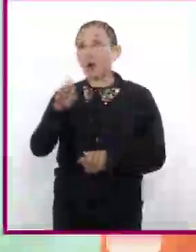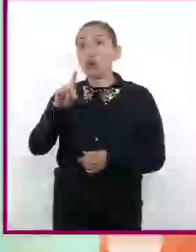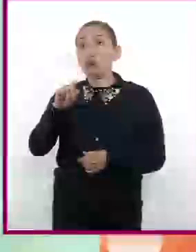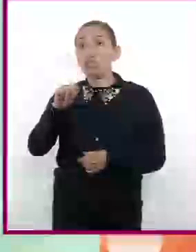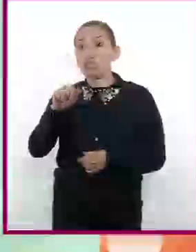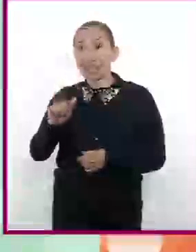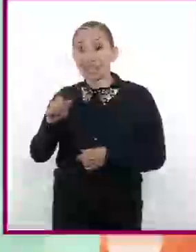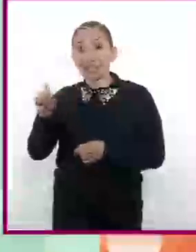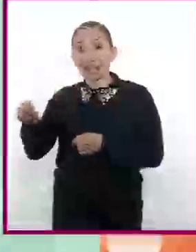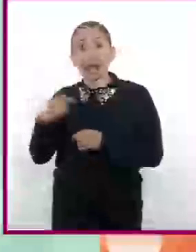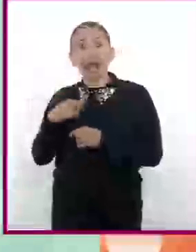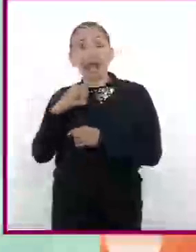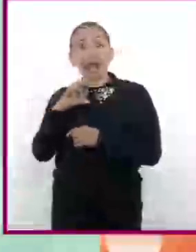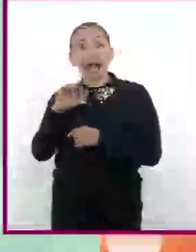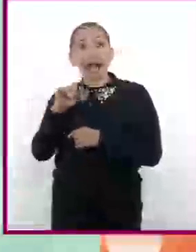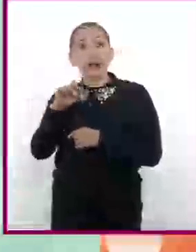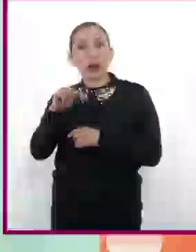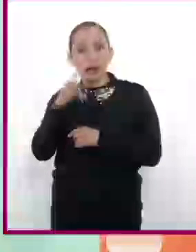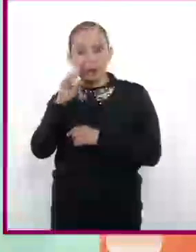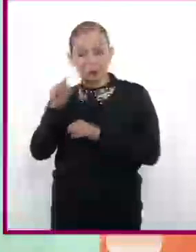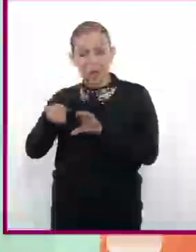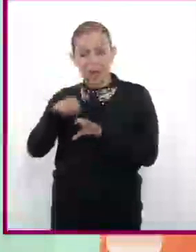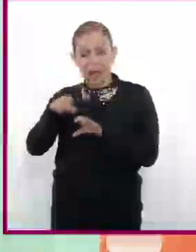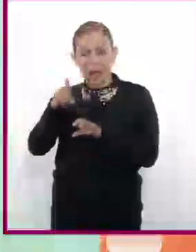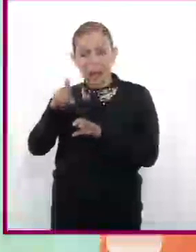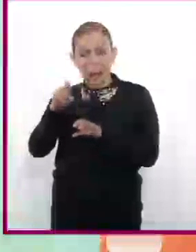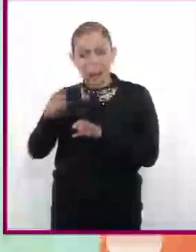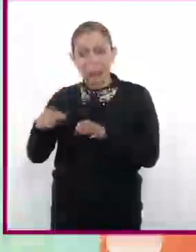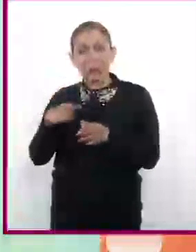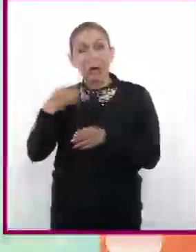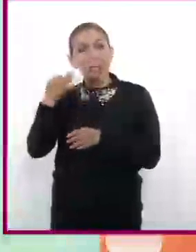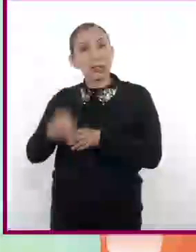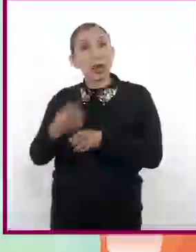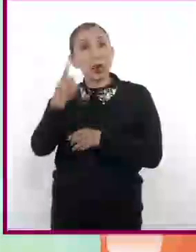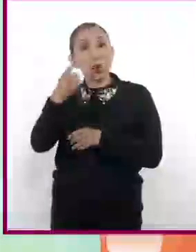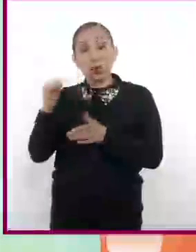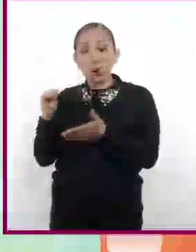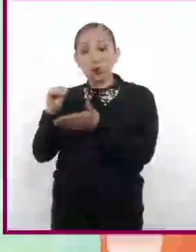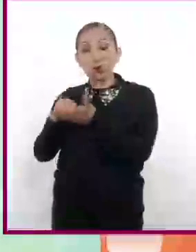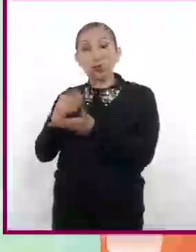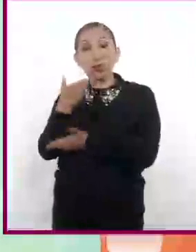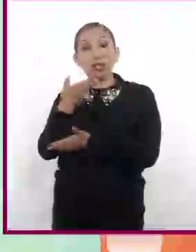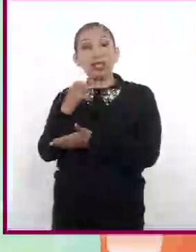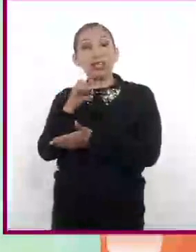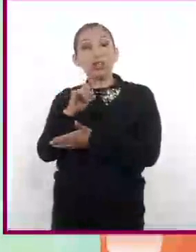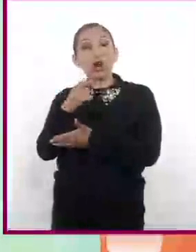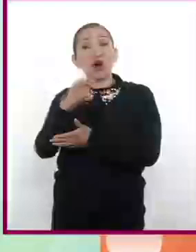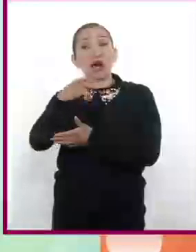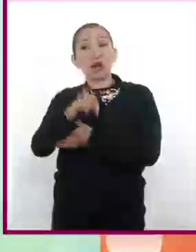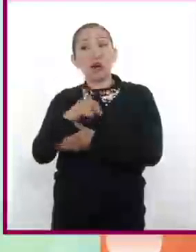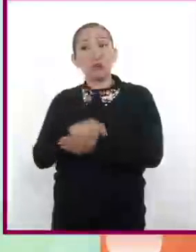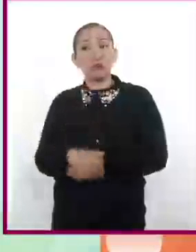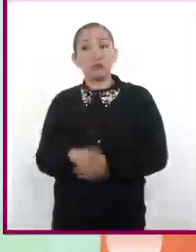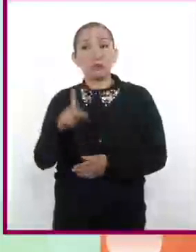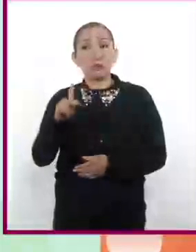Lowry, el ion carbonato ácido reaccionaba con el agua aceptando uno de sus hidrógenos, es decir, un